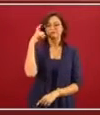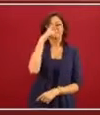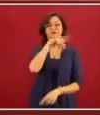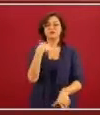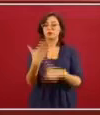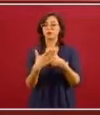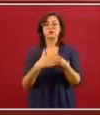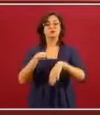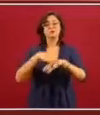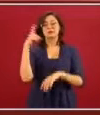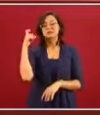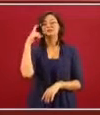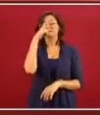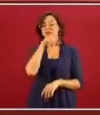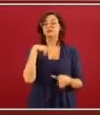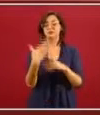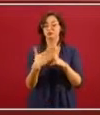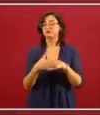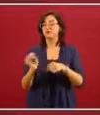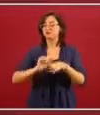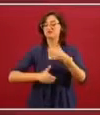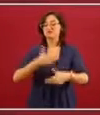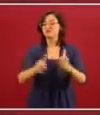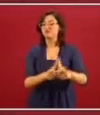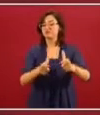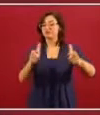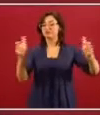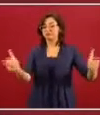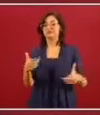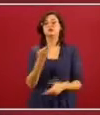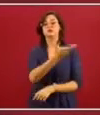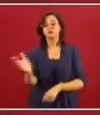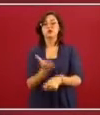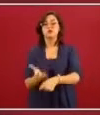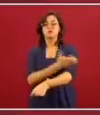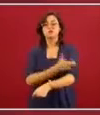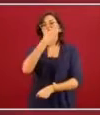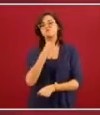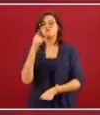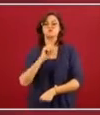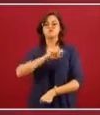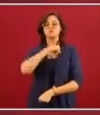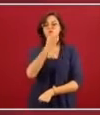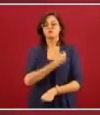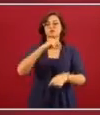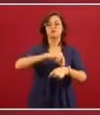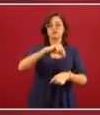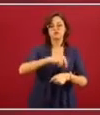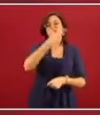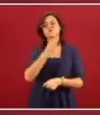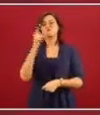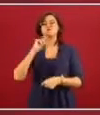difícil en las siguientes semanas, y ustedes, compañeras y compañeros del sector salud, médicas y